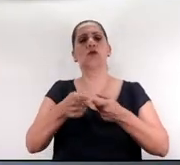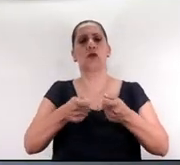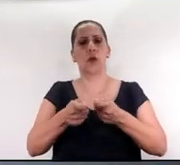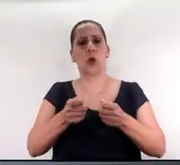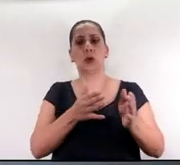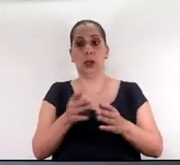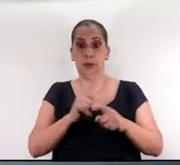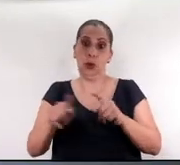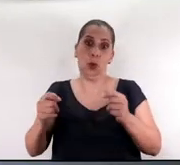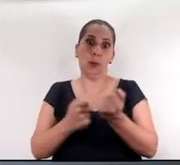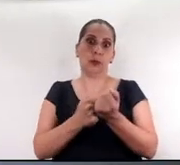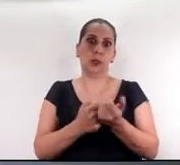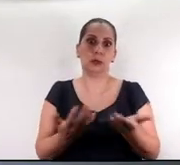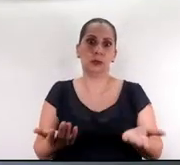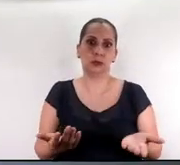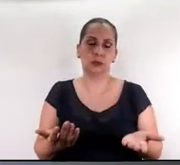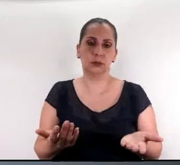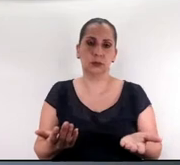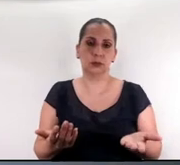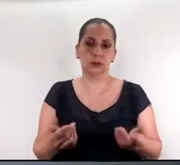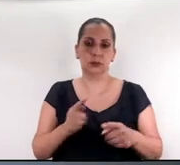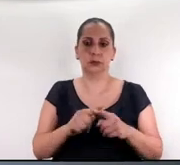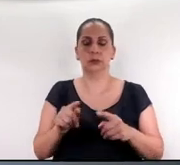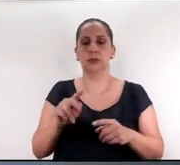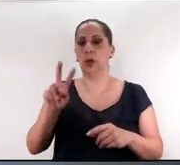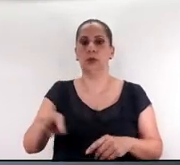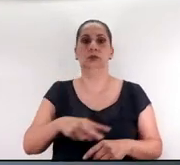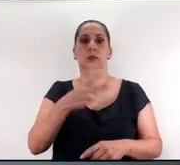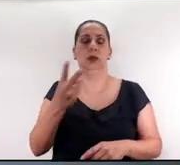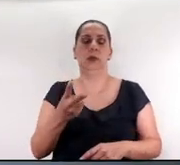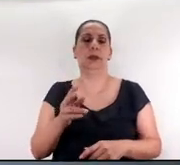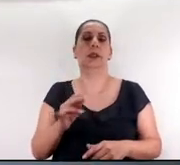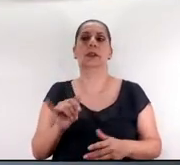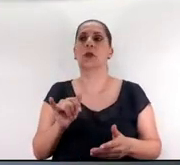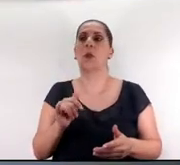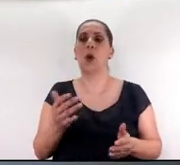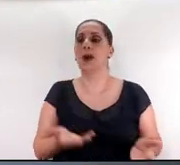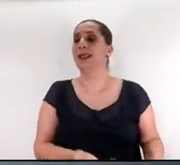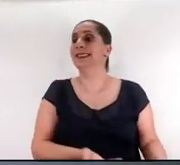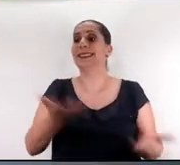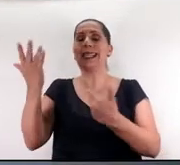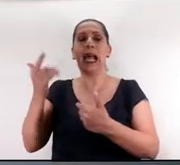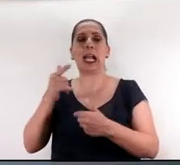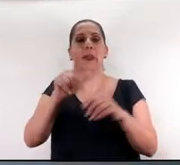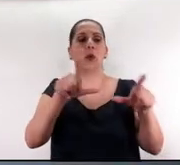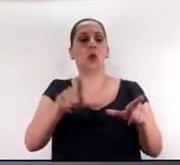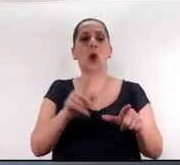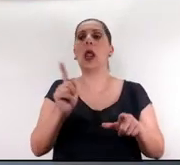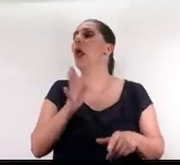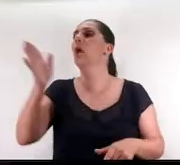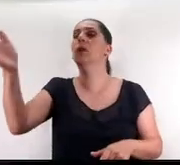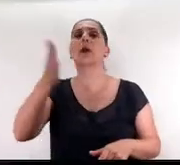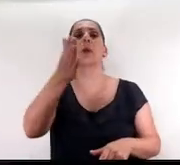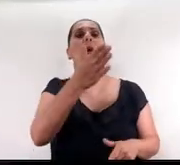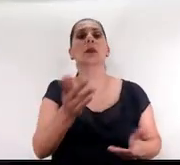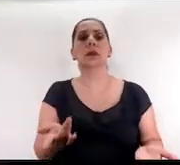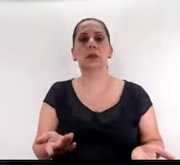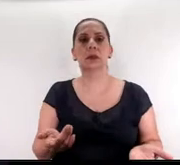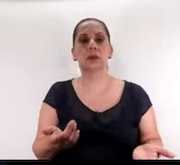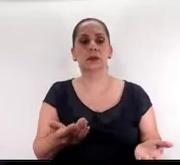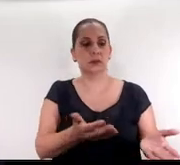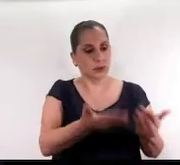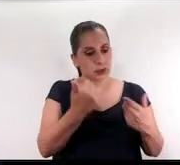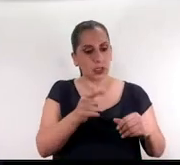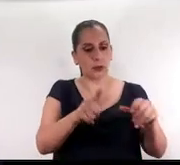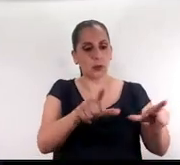pero apoyándolos, porque lo contrario podría ser volver, sacarlos de un lugar y tirarlos a otro lugar, porque es...